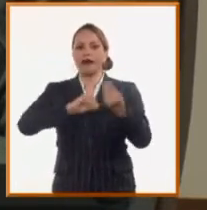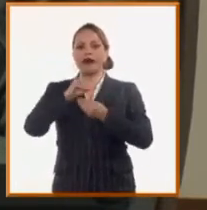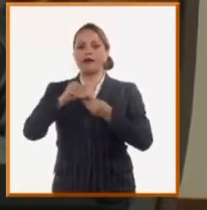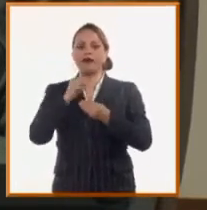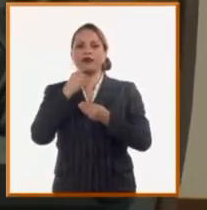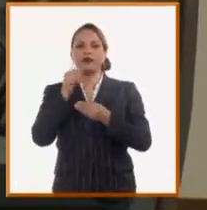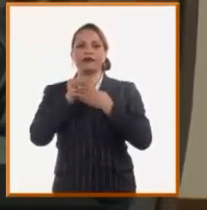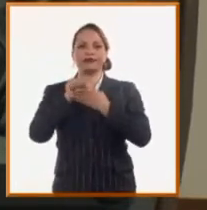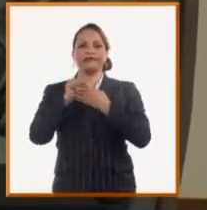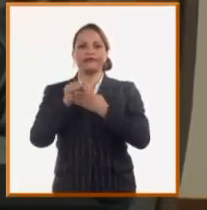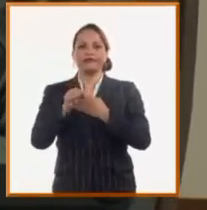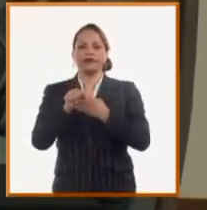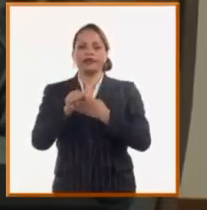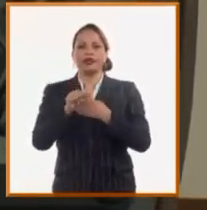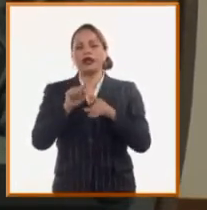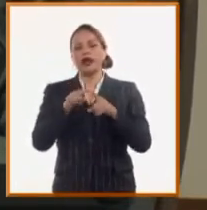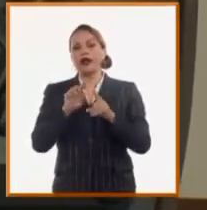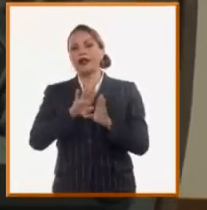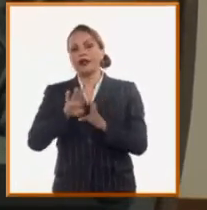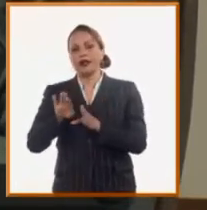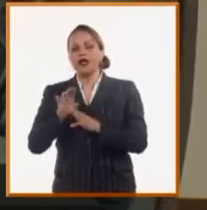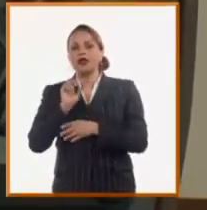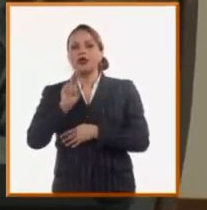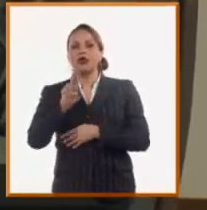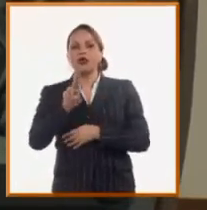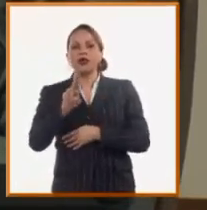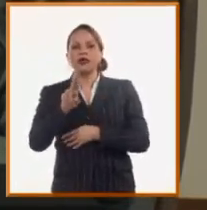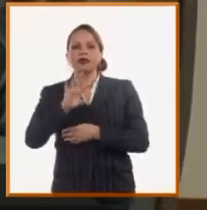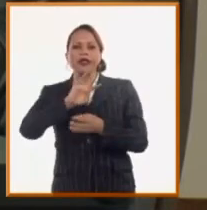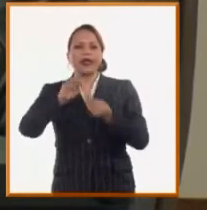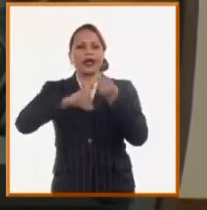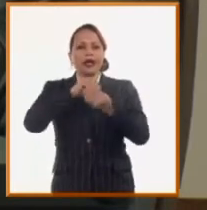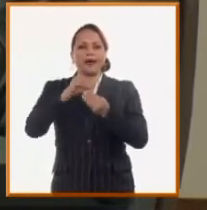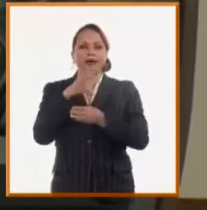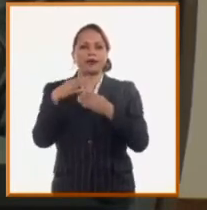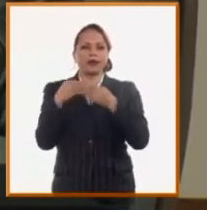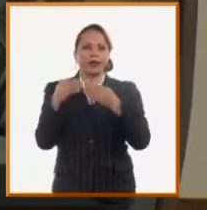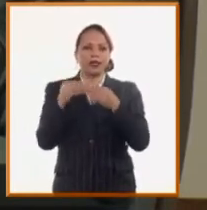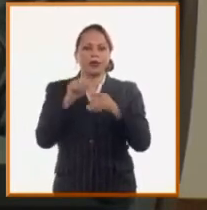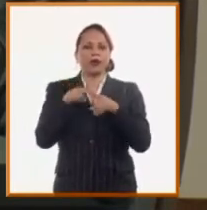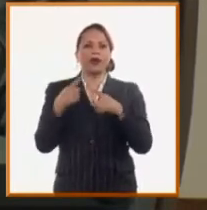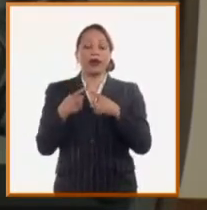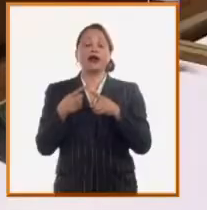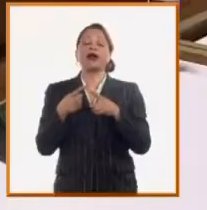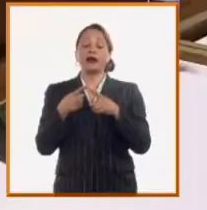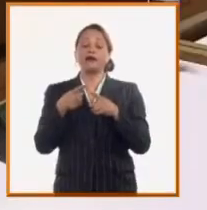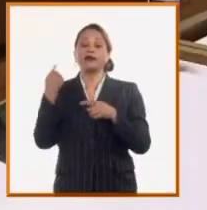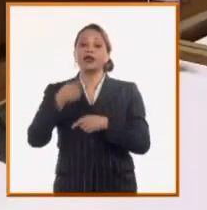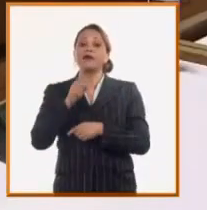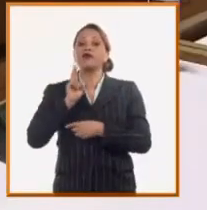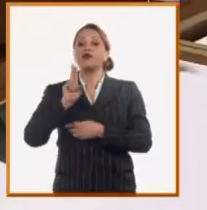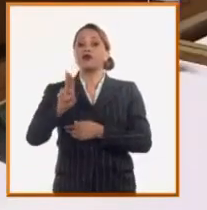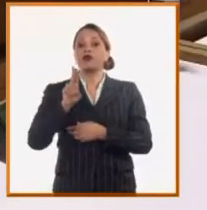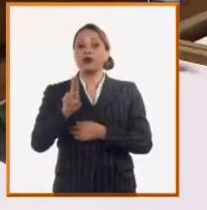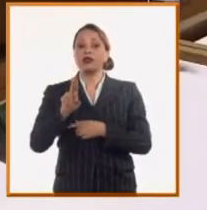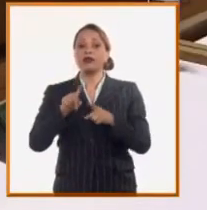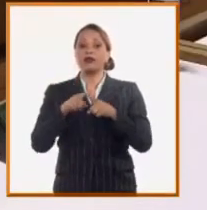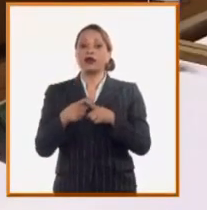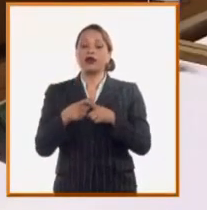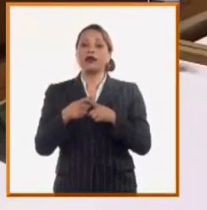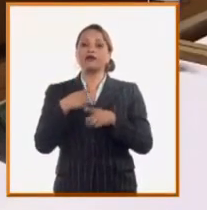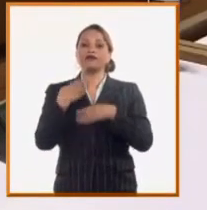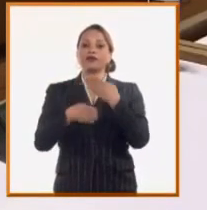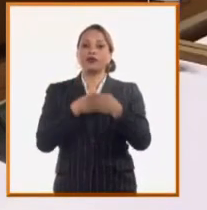fue la urgencia de la bancarización? Que estábamos en una crisis de efectivo tremenda también. Por eso hubo que apurarla.